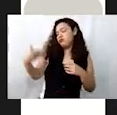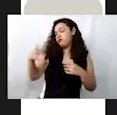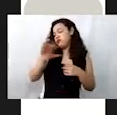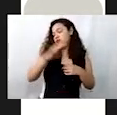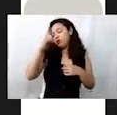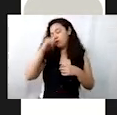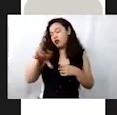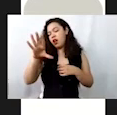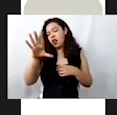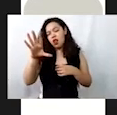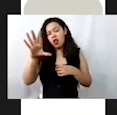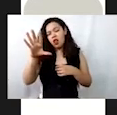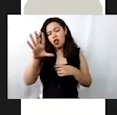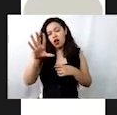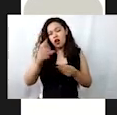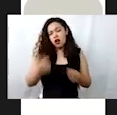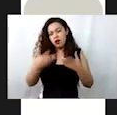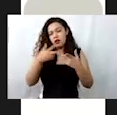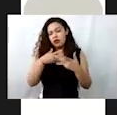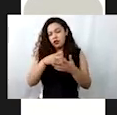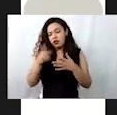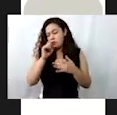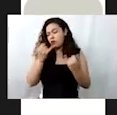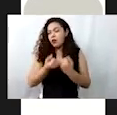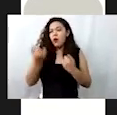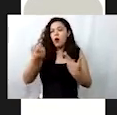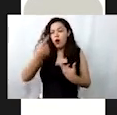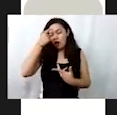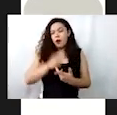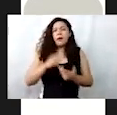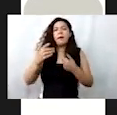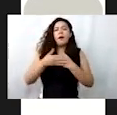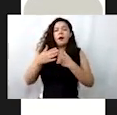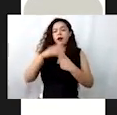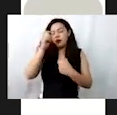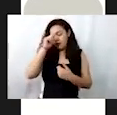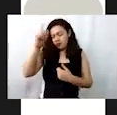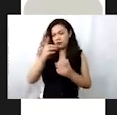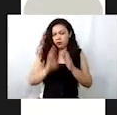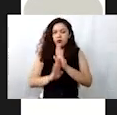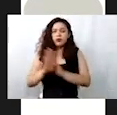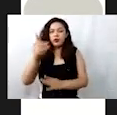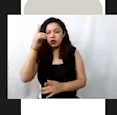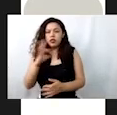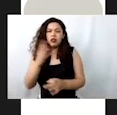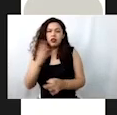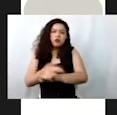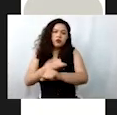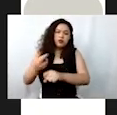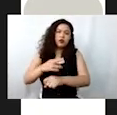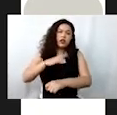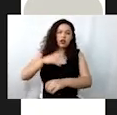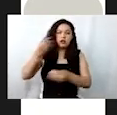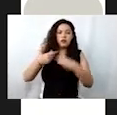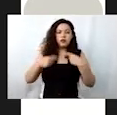garantía de derechos, pero también como una herramienta para potenciar la creatividad y las soluciones que pueden brindar muchas de las